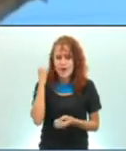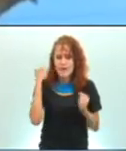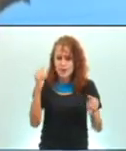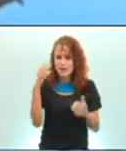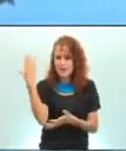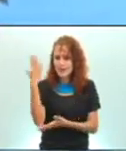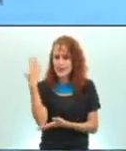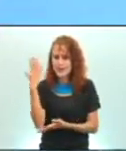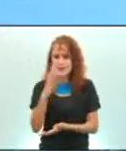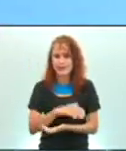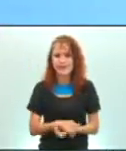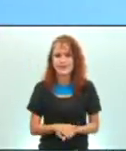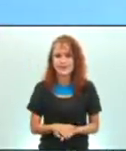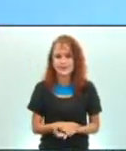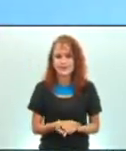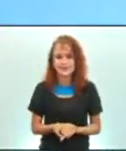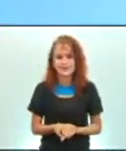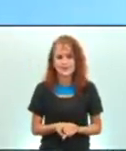ciclones.